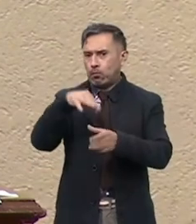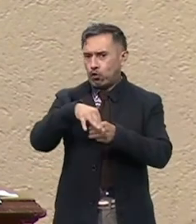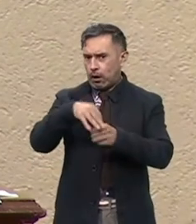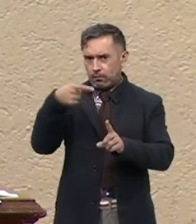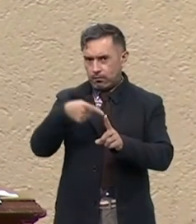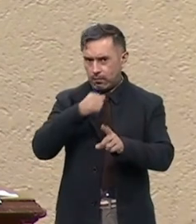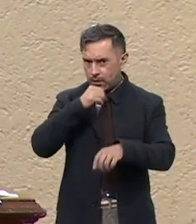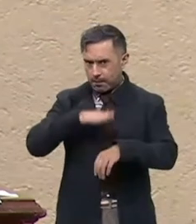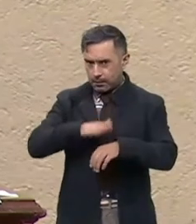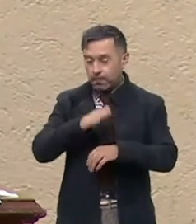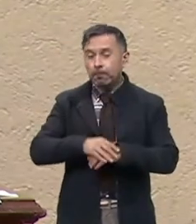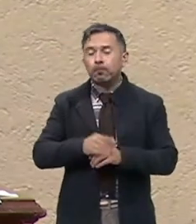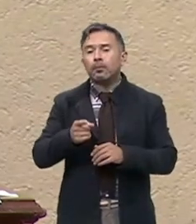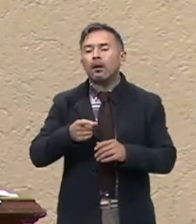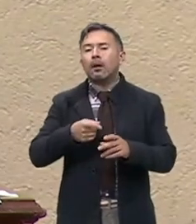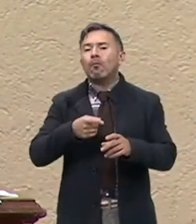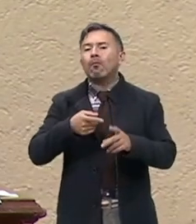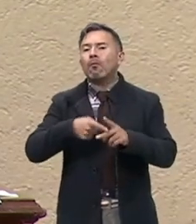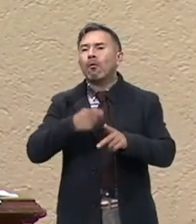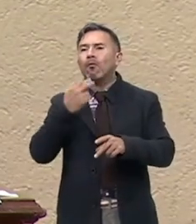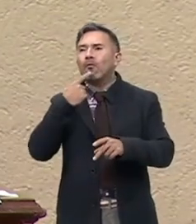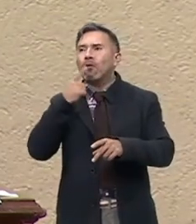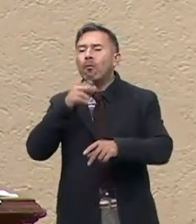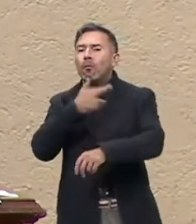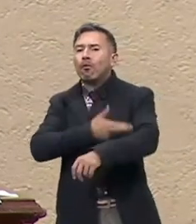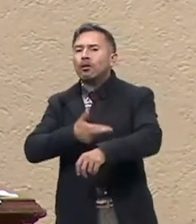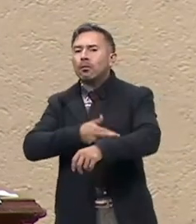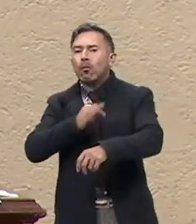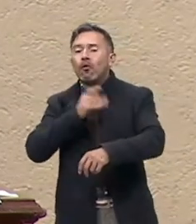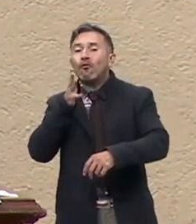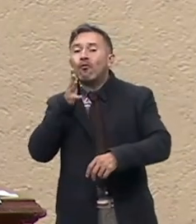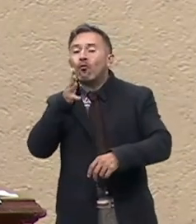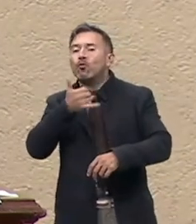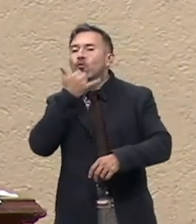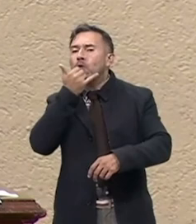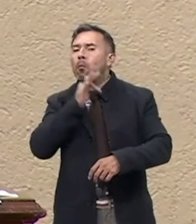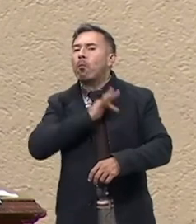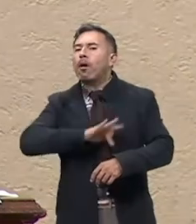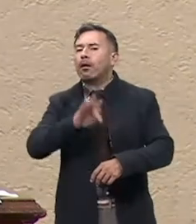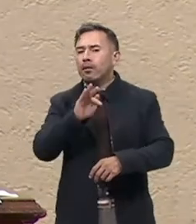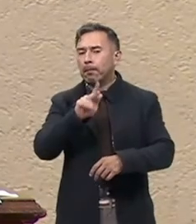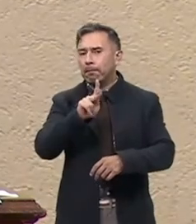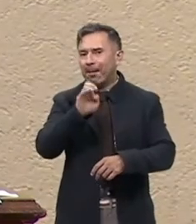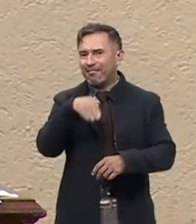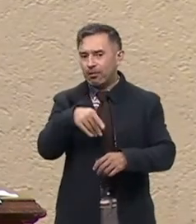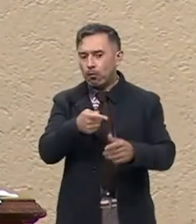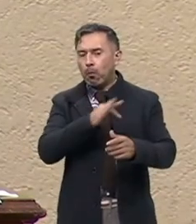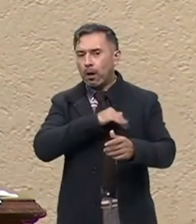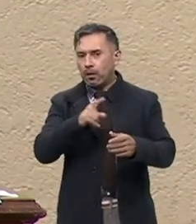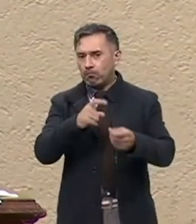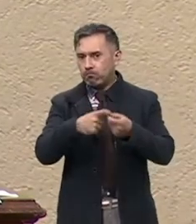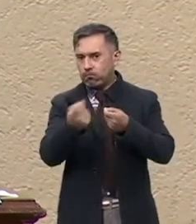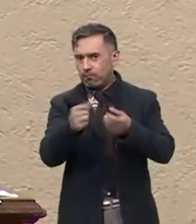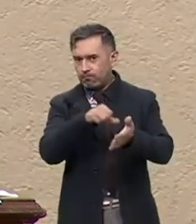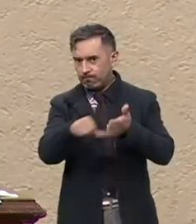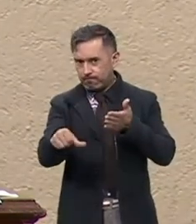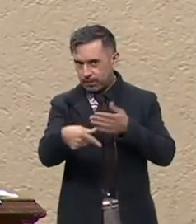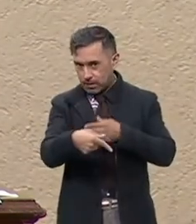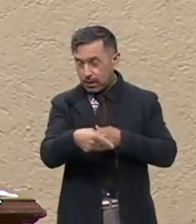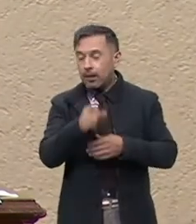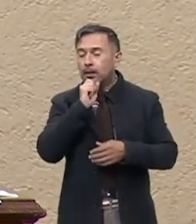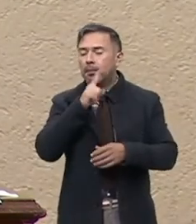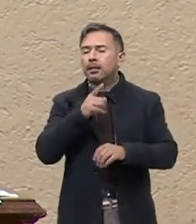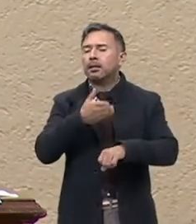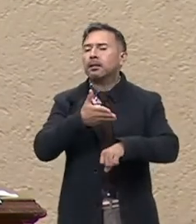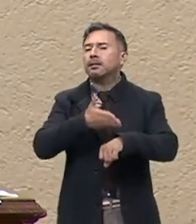inicio de un procedimiento para la eventual pérdida del registro del partido político señalado y la homologación del criterio de ascensión